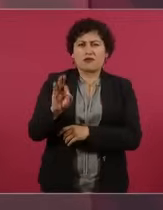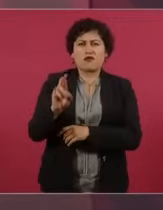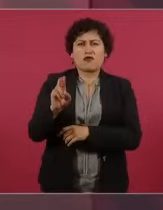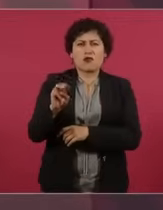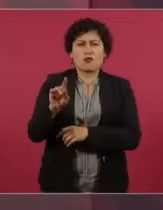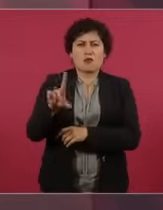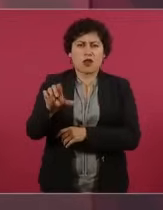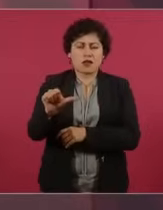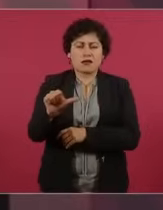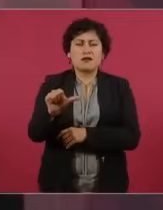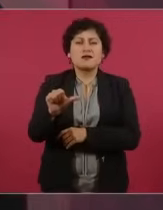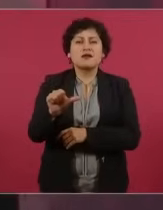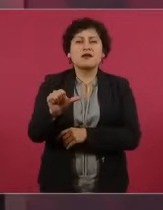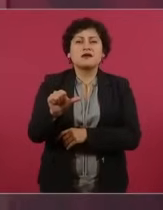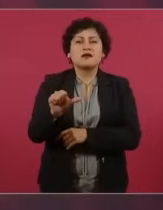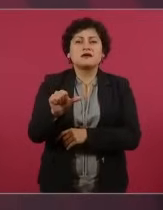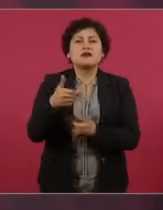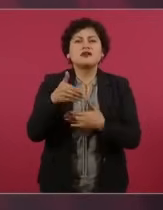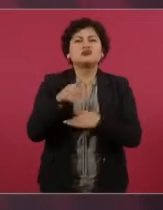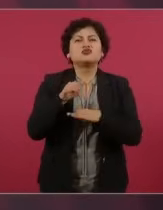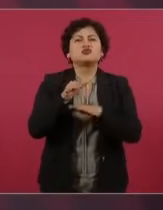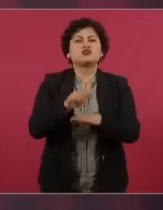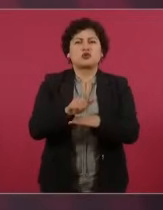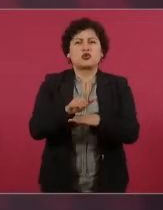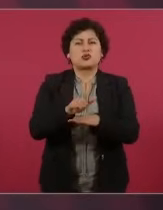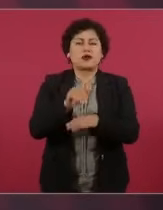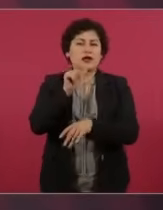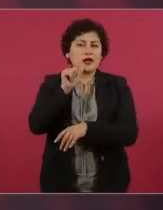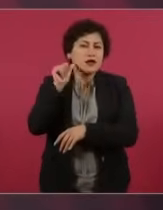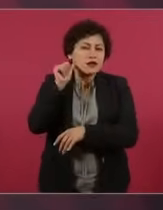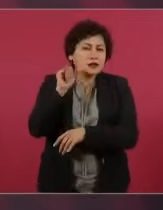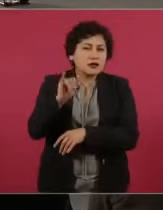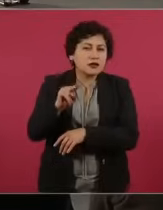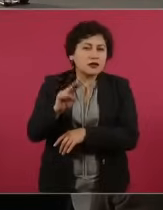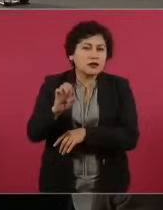sobre el dato del INEGI de ayer,